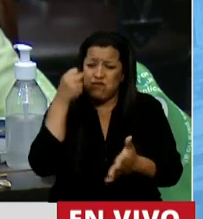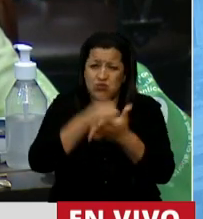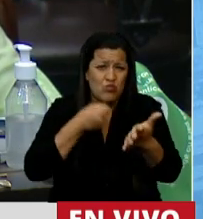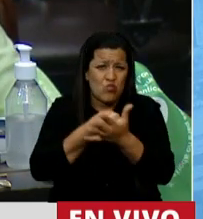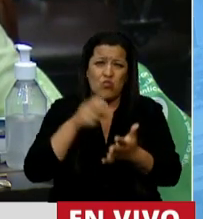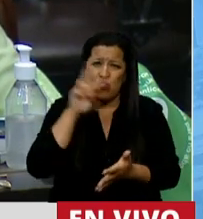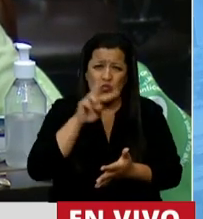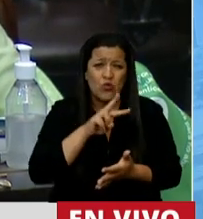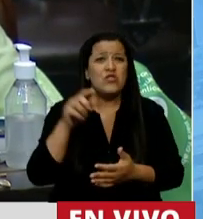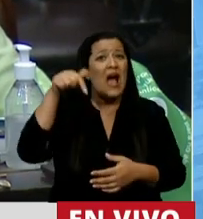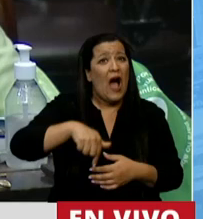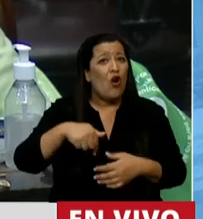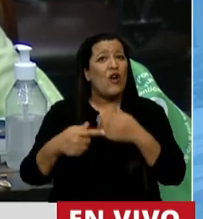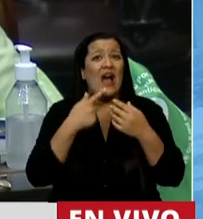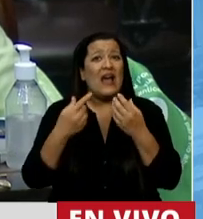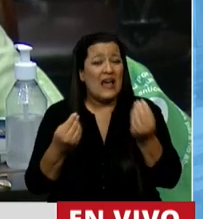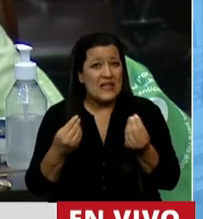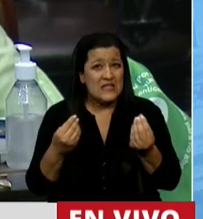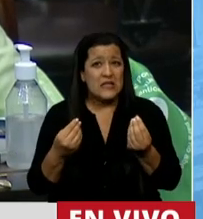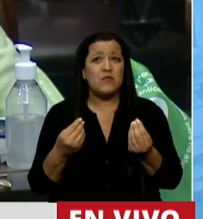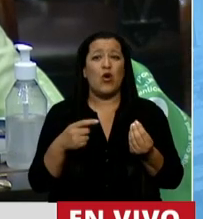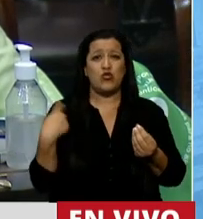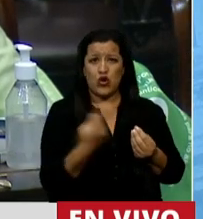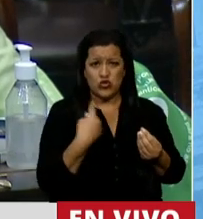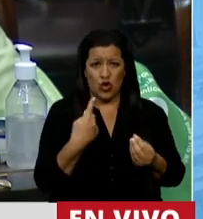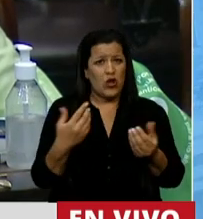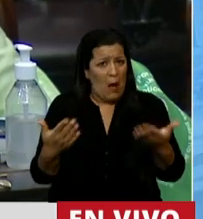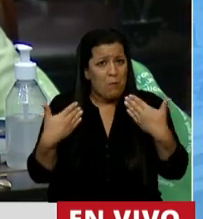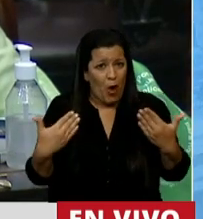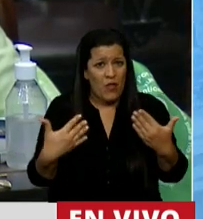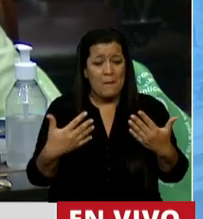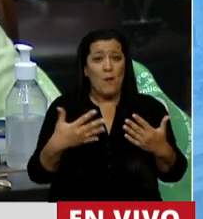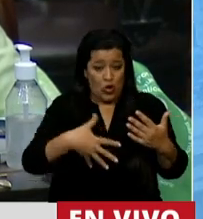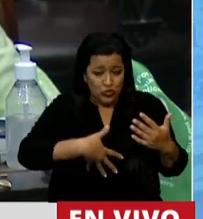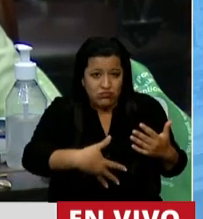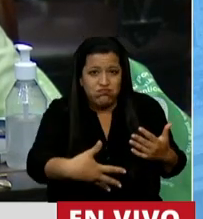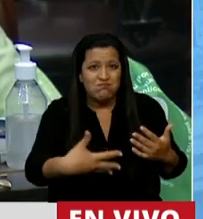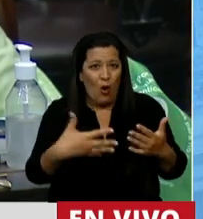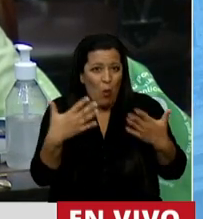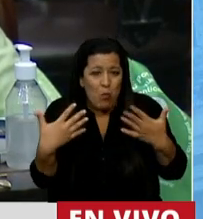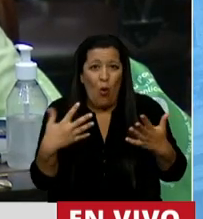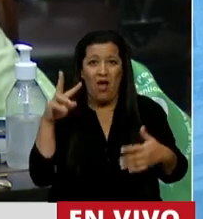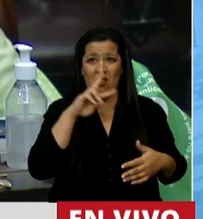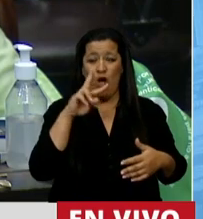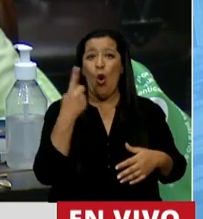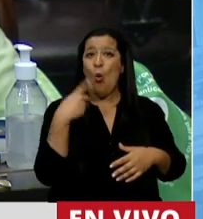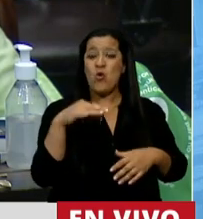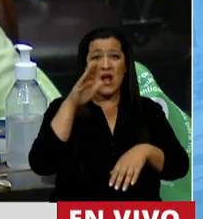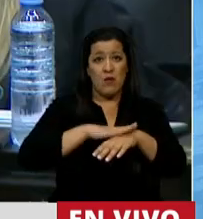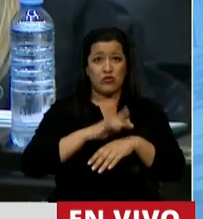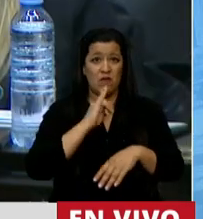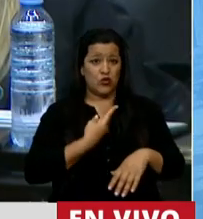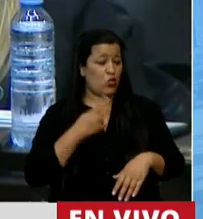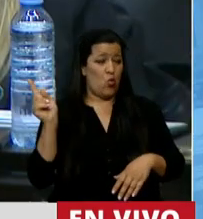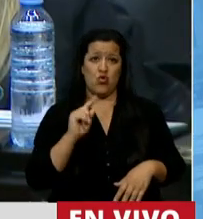ahora estamos determinando que algo de lo que somos capaces como gestar, y que no somos la única responsable, sino que